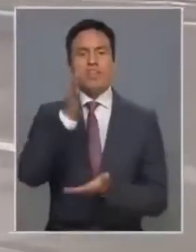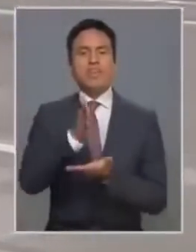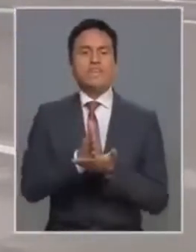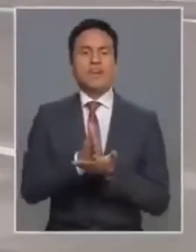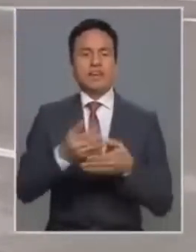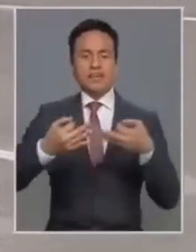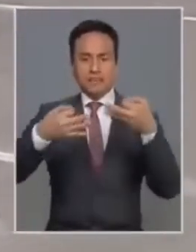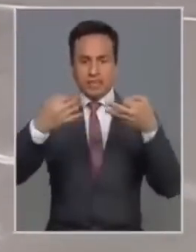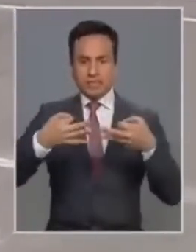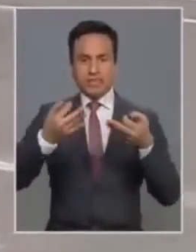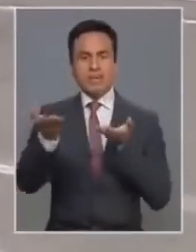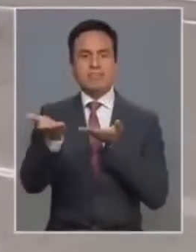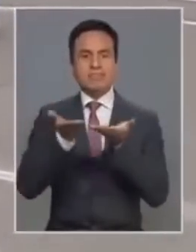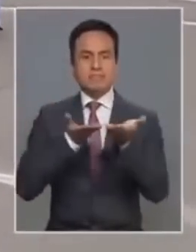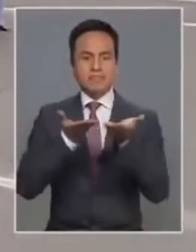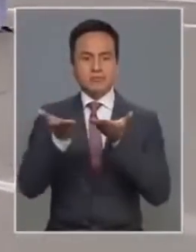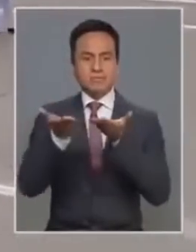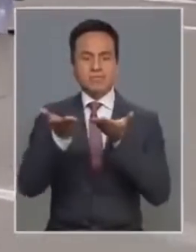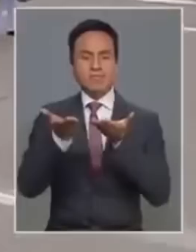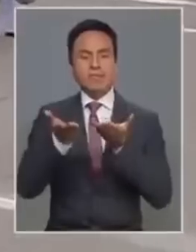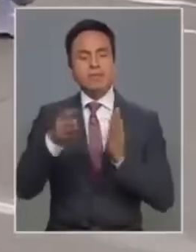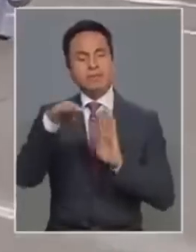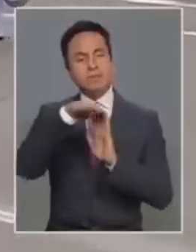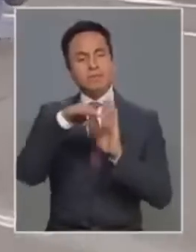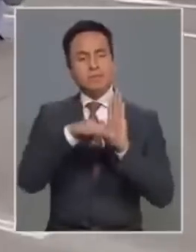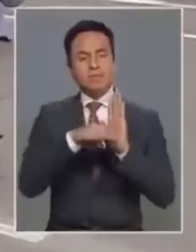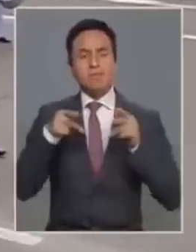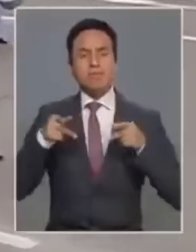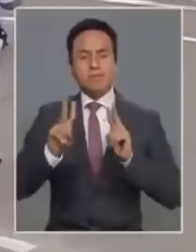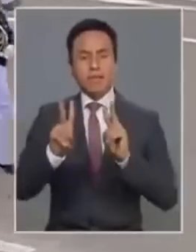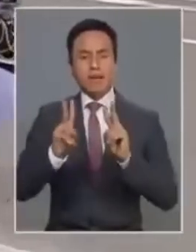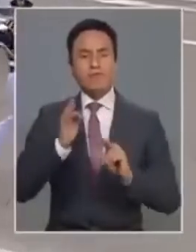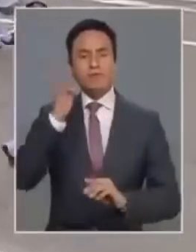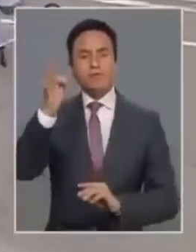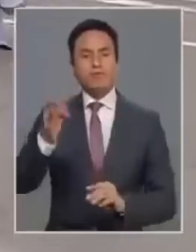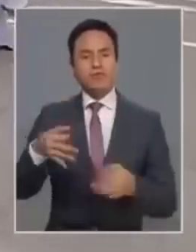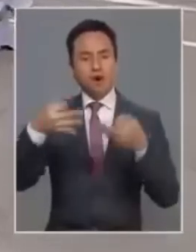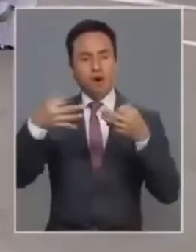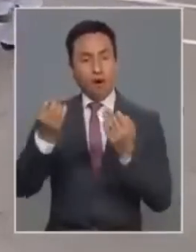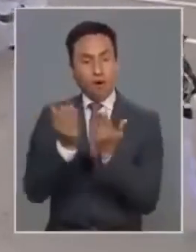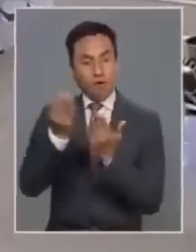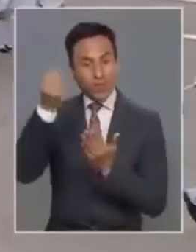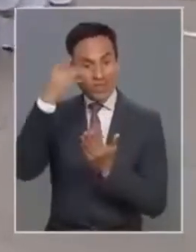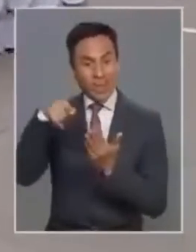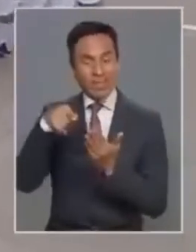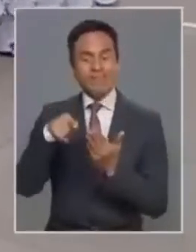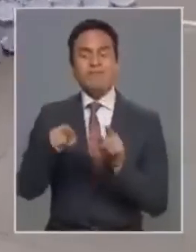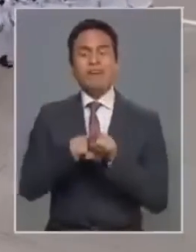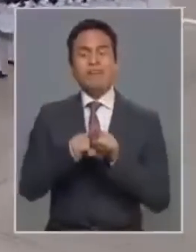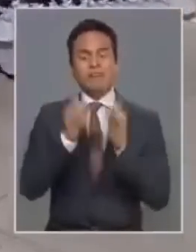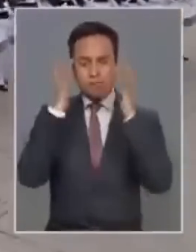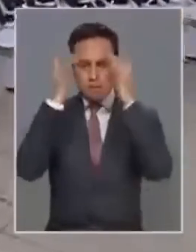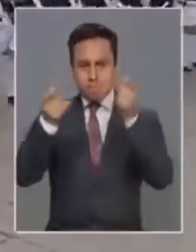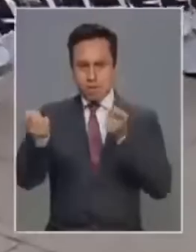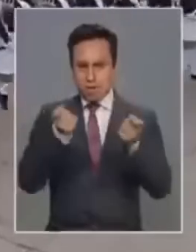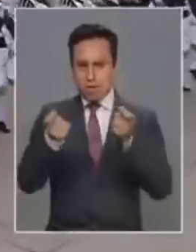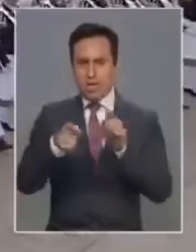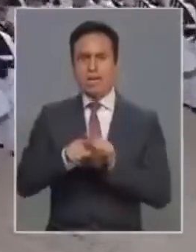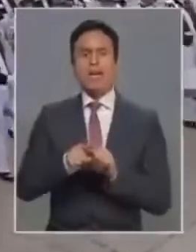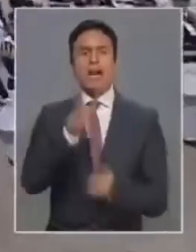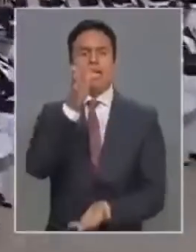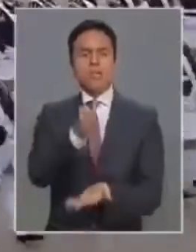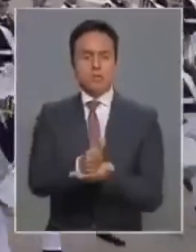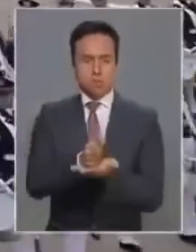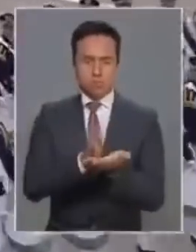y excelencia en el servicio. Principios que permitirán a estos futuros oficiales ejercer el mando con sabiduría, rectitud